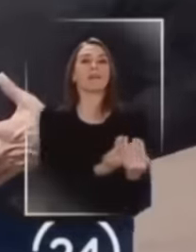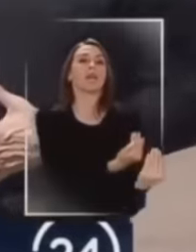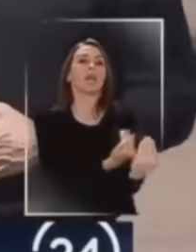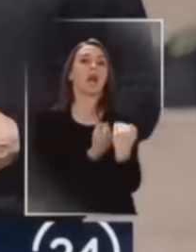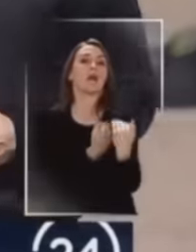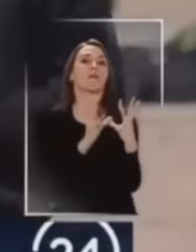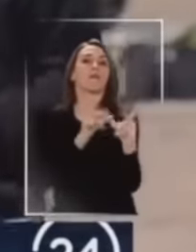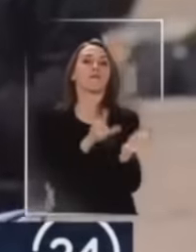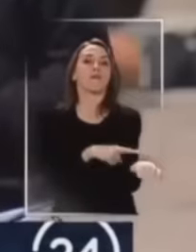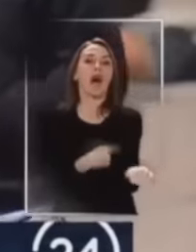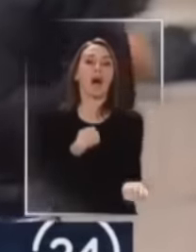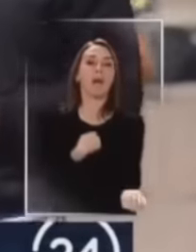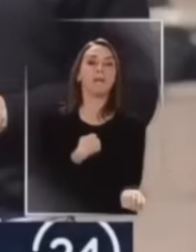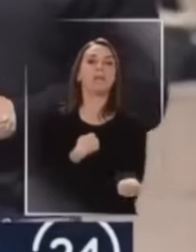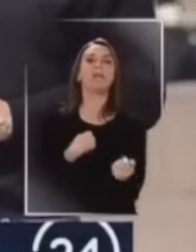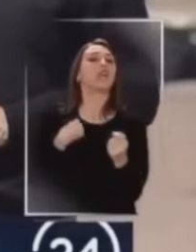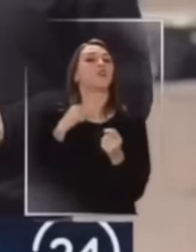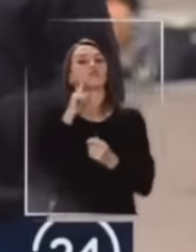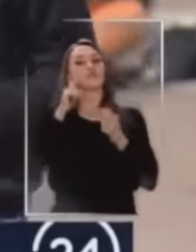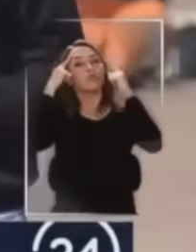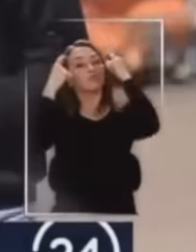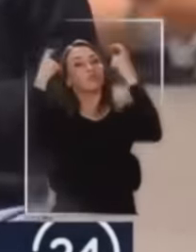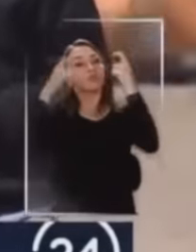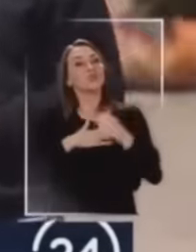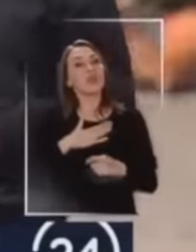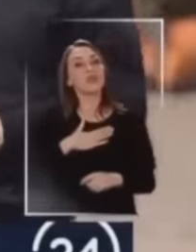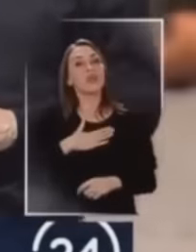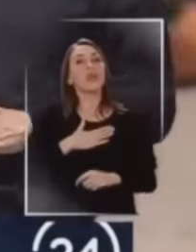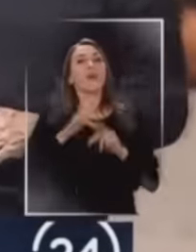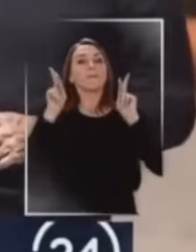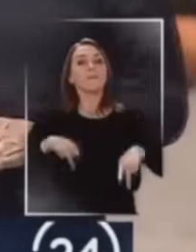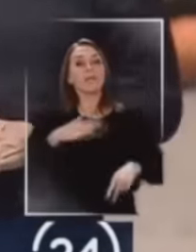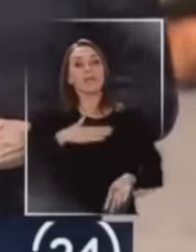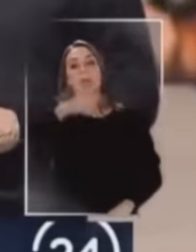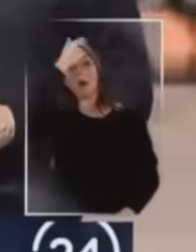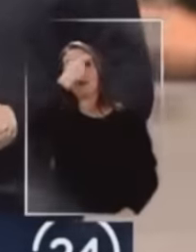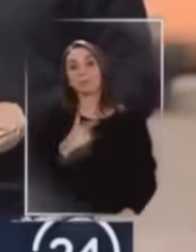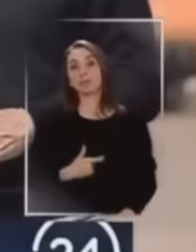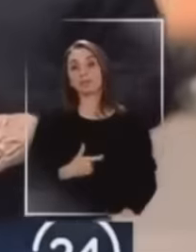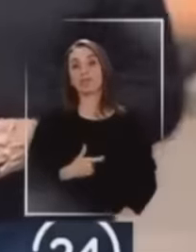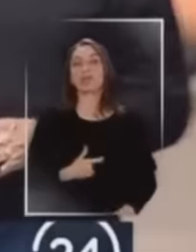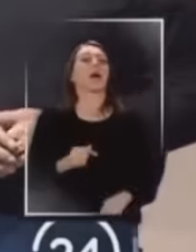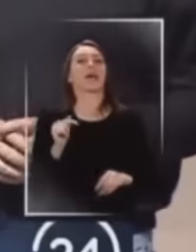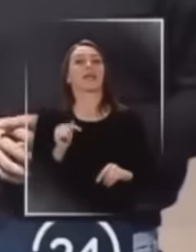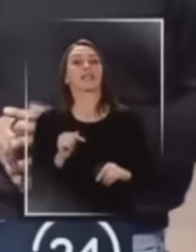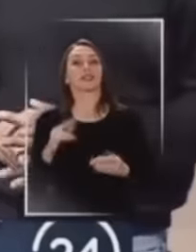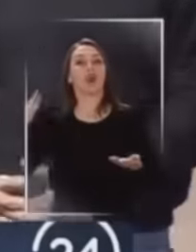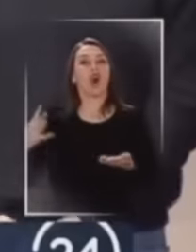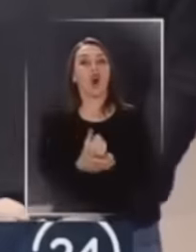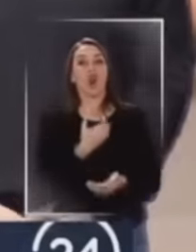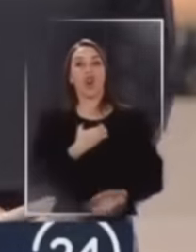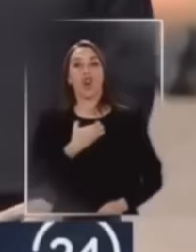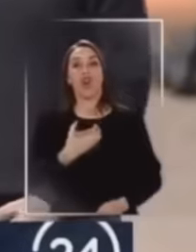la familia, de los sueños que uno tiene personales, porque son sueños y metas personales. Llegar a lograr esto es